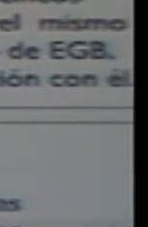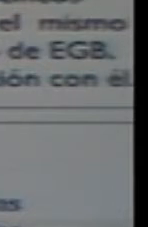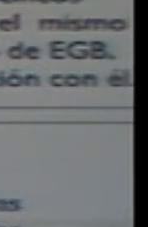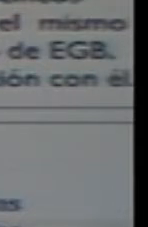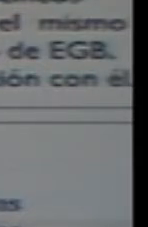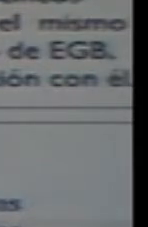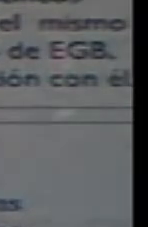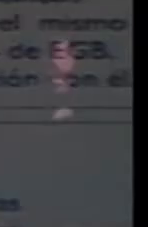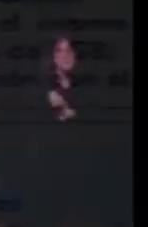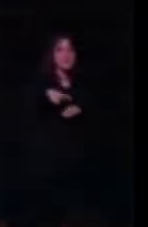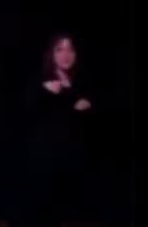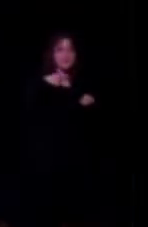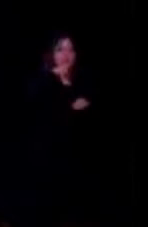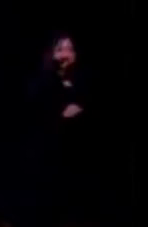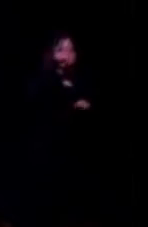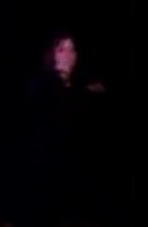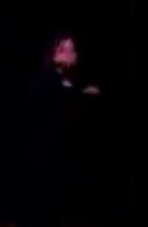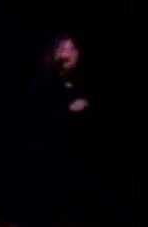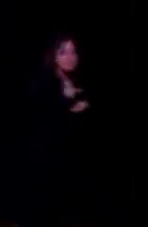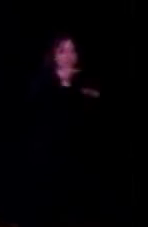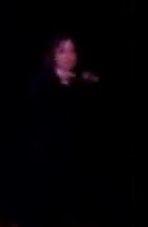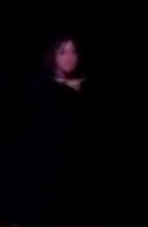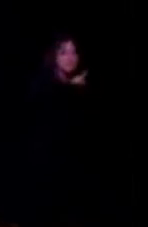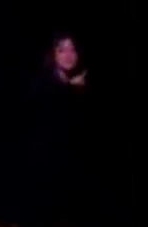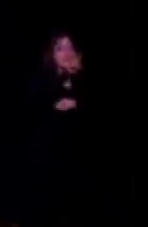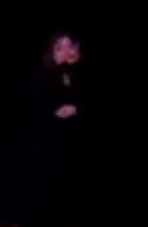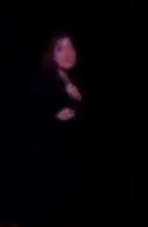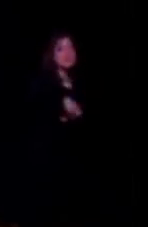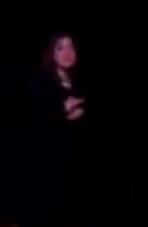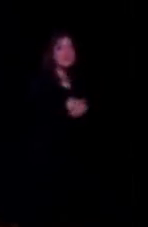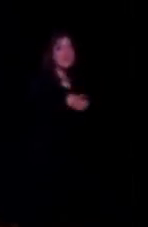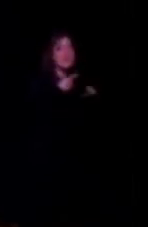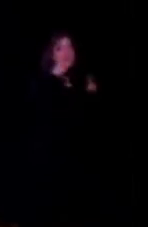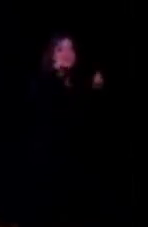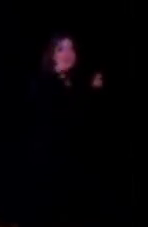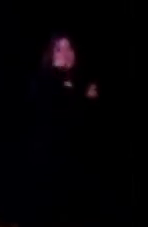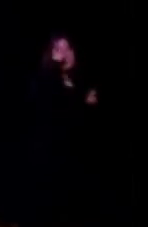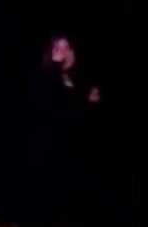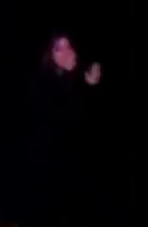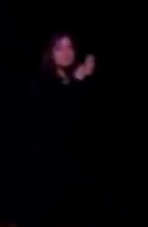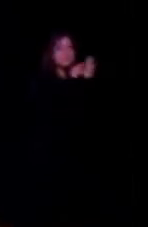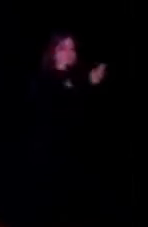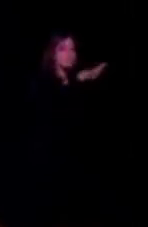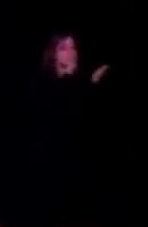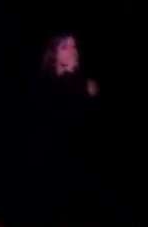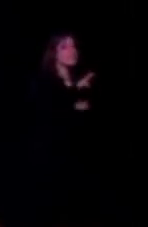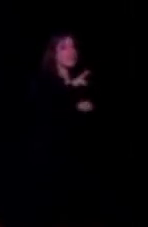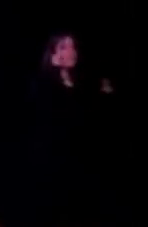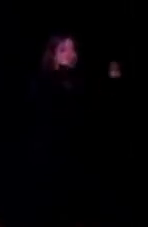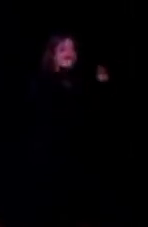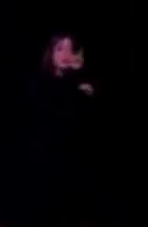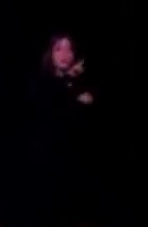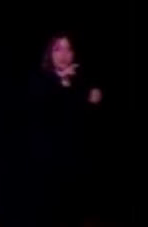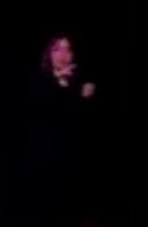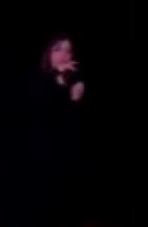de personas un criterio pedagógico en un criterio clínico reducir al mínimo el uso de las